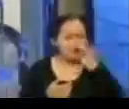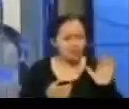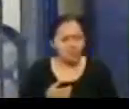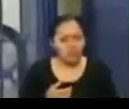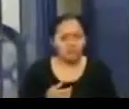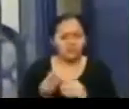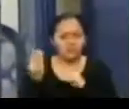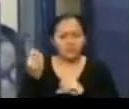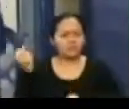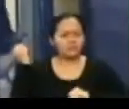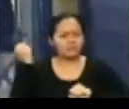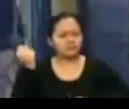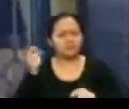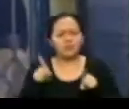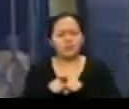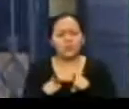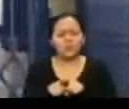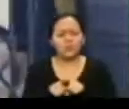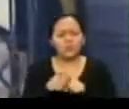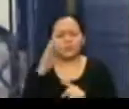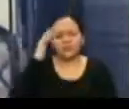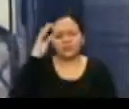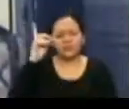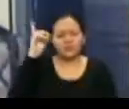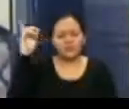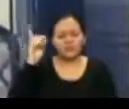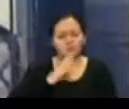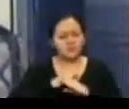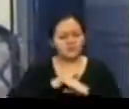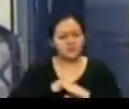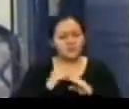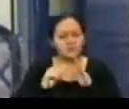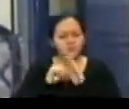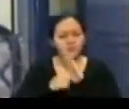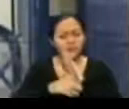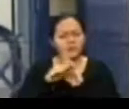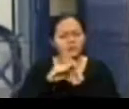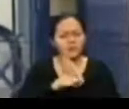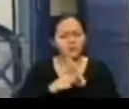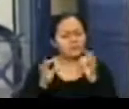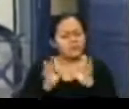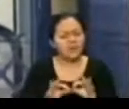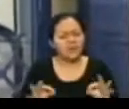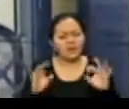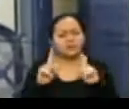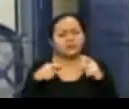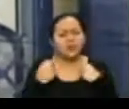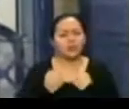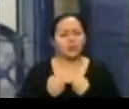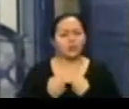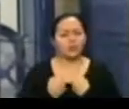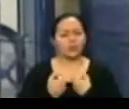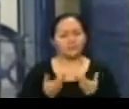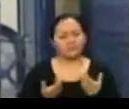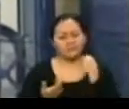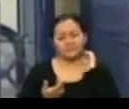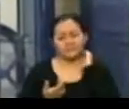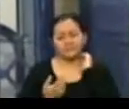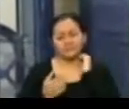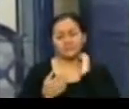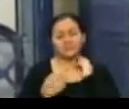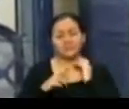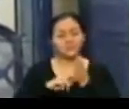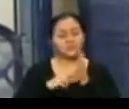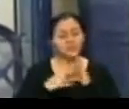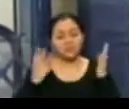que es la mejor aliada de la derecha, que no defiende principios, sino espacios de poder. No es posible que nadie se me